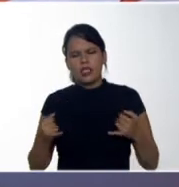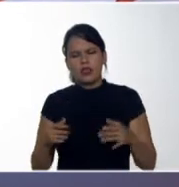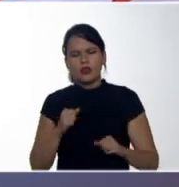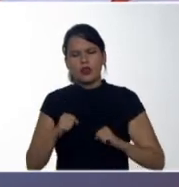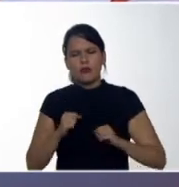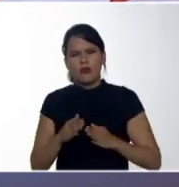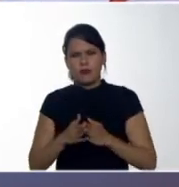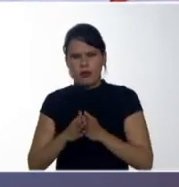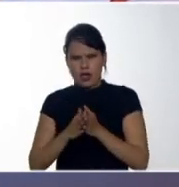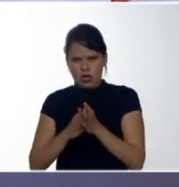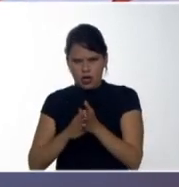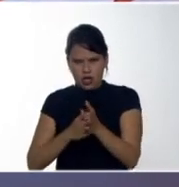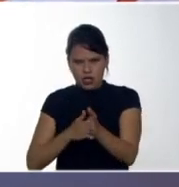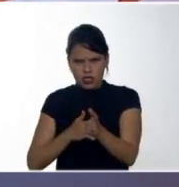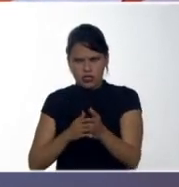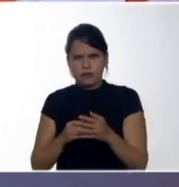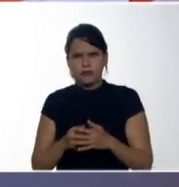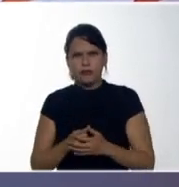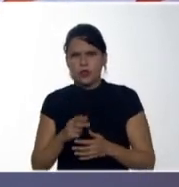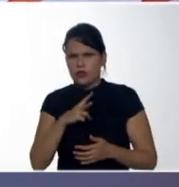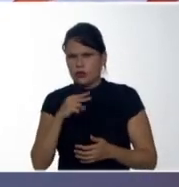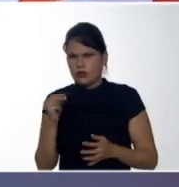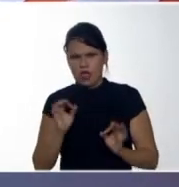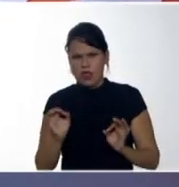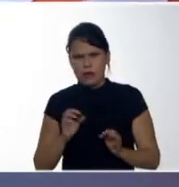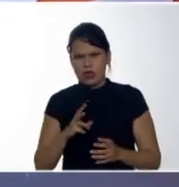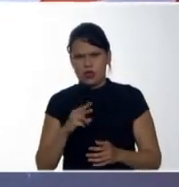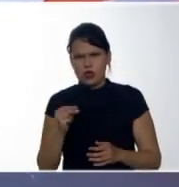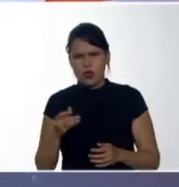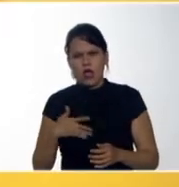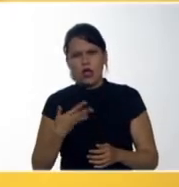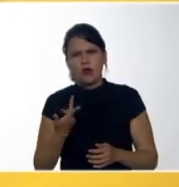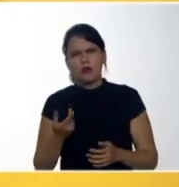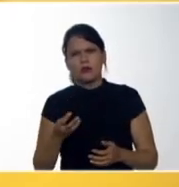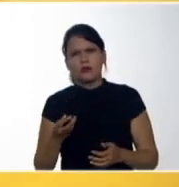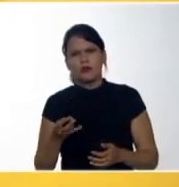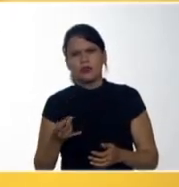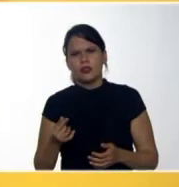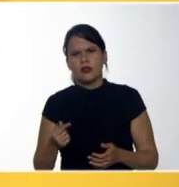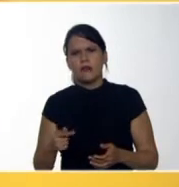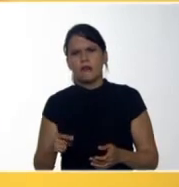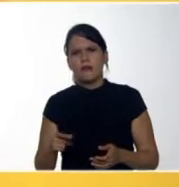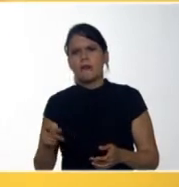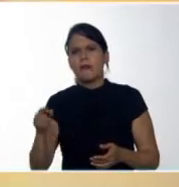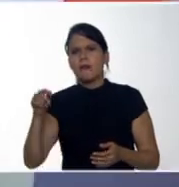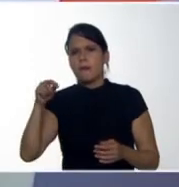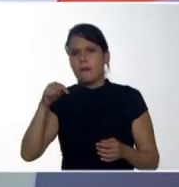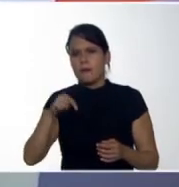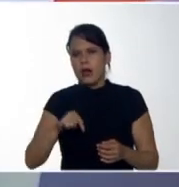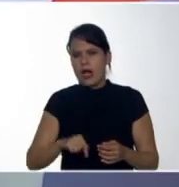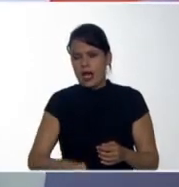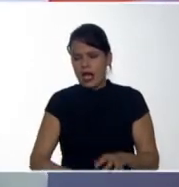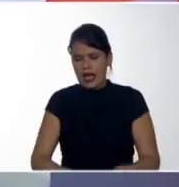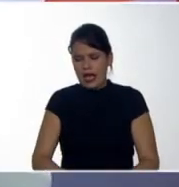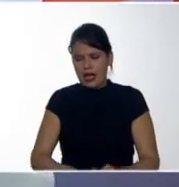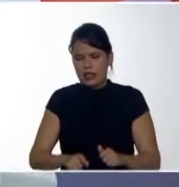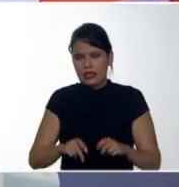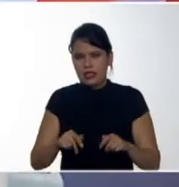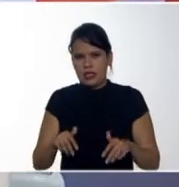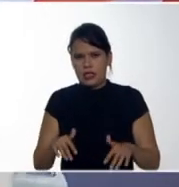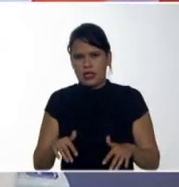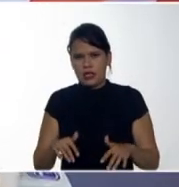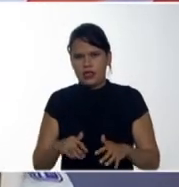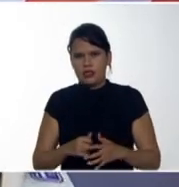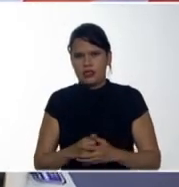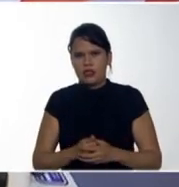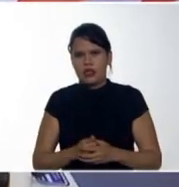no, es cuando el objeto va a la superficie de la Tierra, que es la